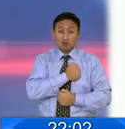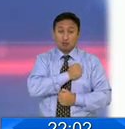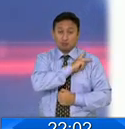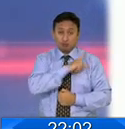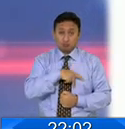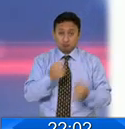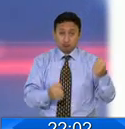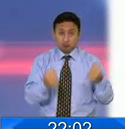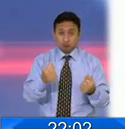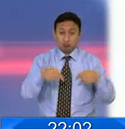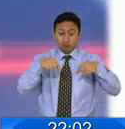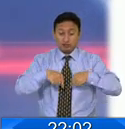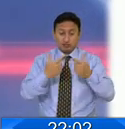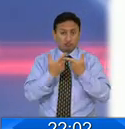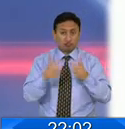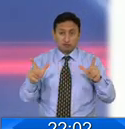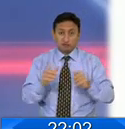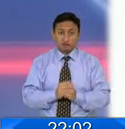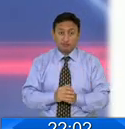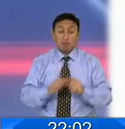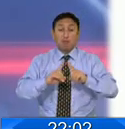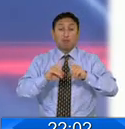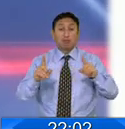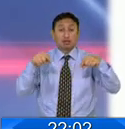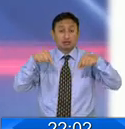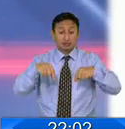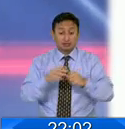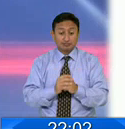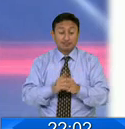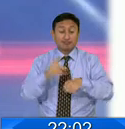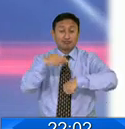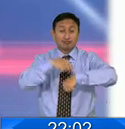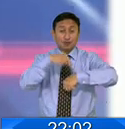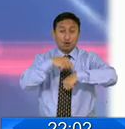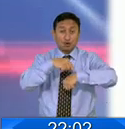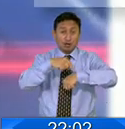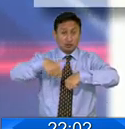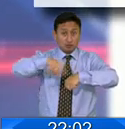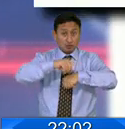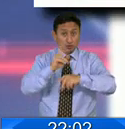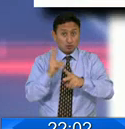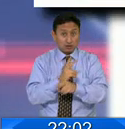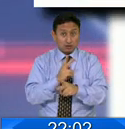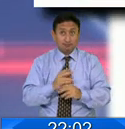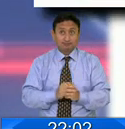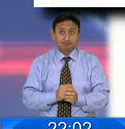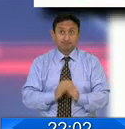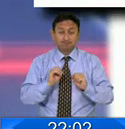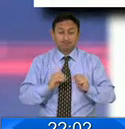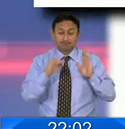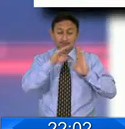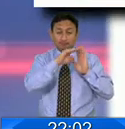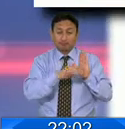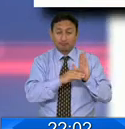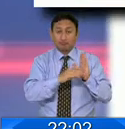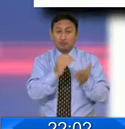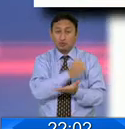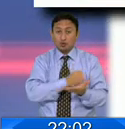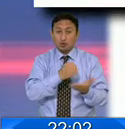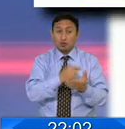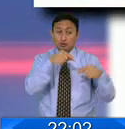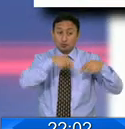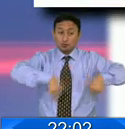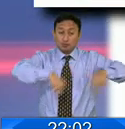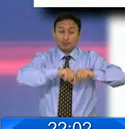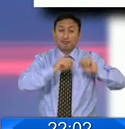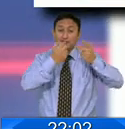particular podrán circular libremente siempre y cuando no estén dentro del horario de toque de queda. Siguiendo con la provincia del Oro, queda limitada también